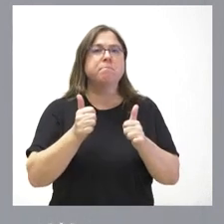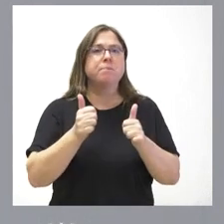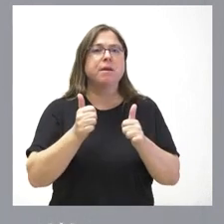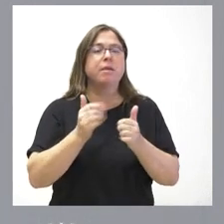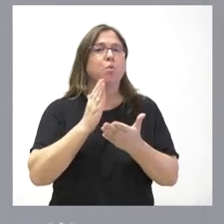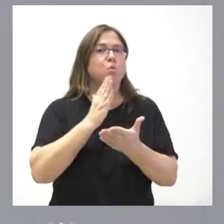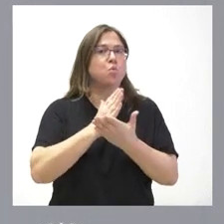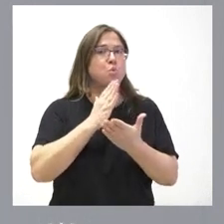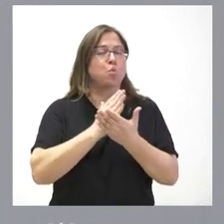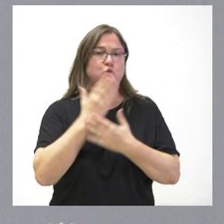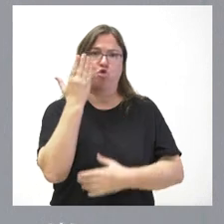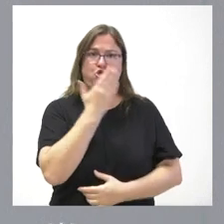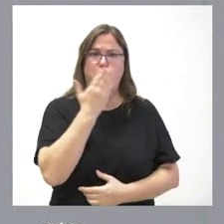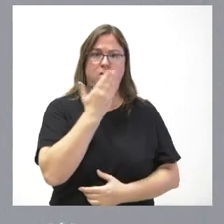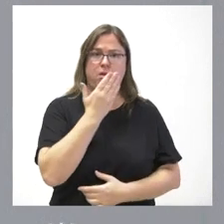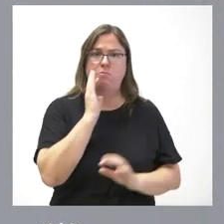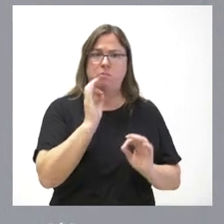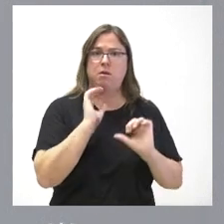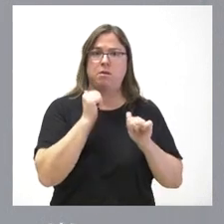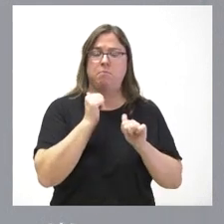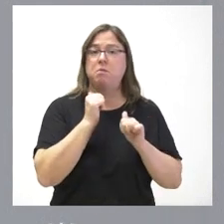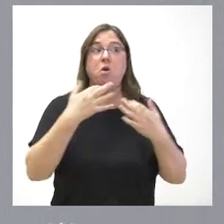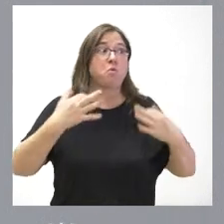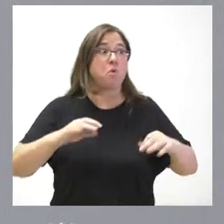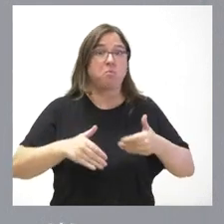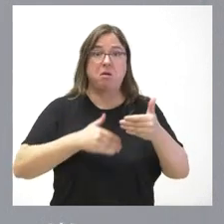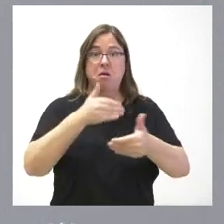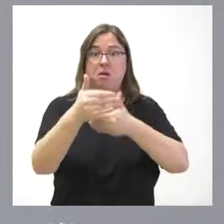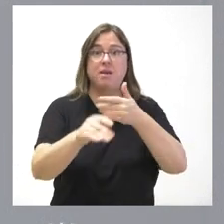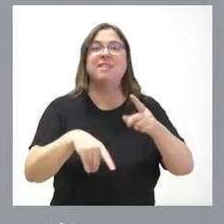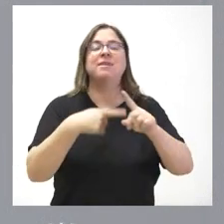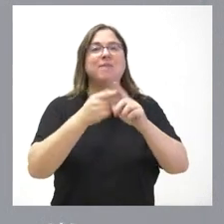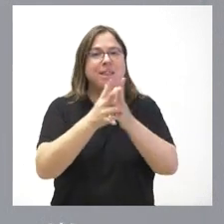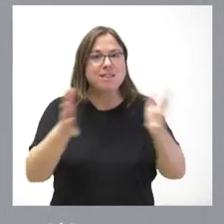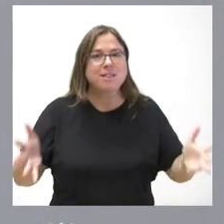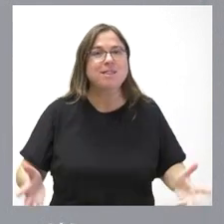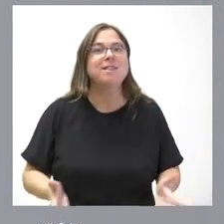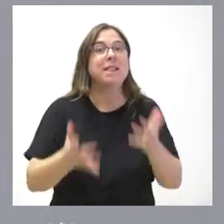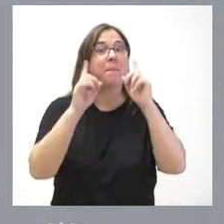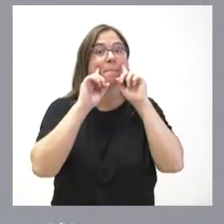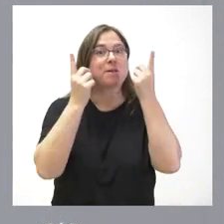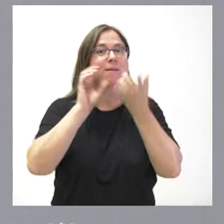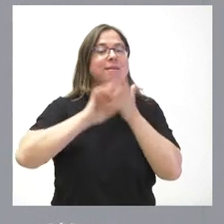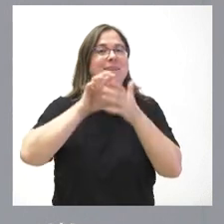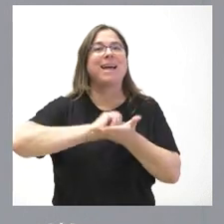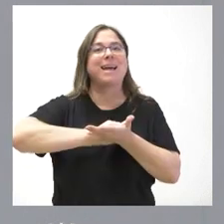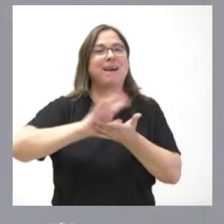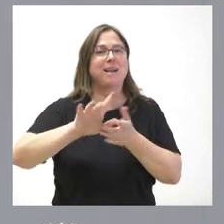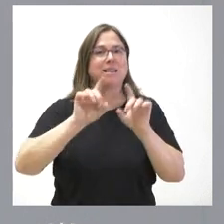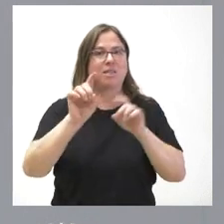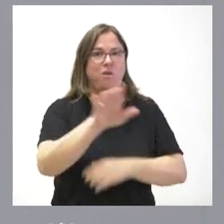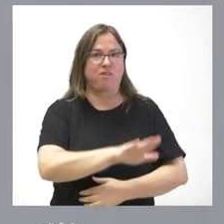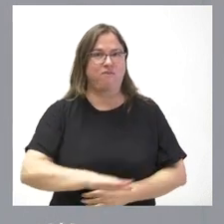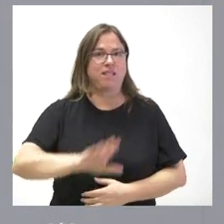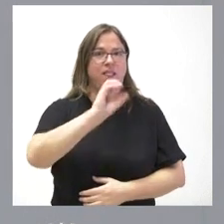curso escolar con absoluta normalidad pero también con el impulso por primera vez en Castilla León de la gratuidad de la educación infantil de cero